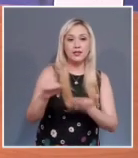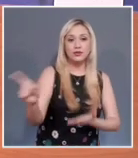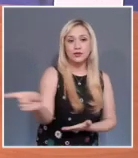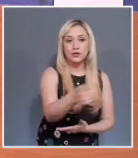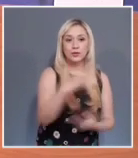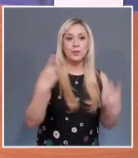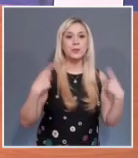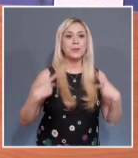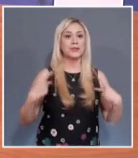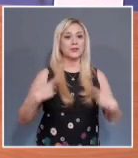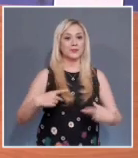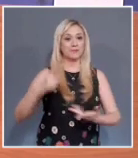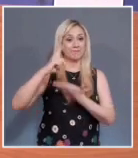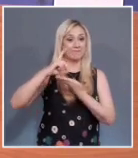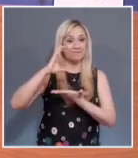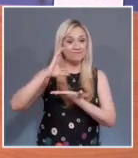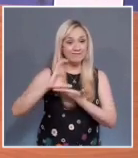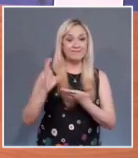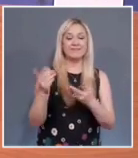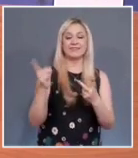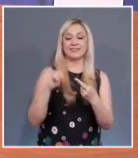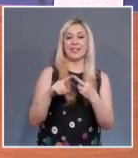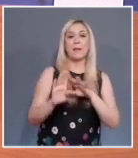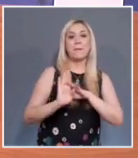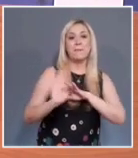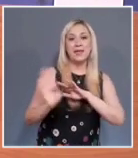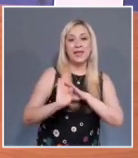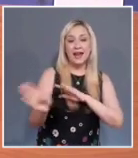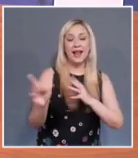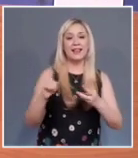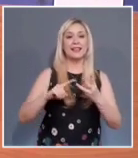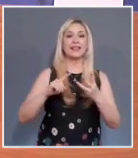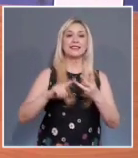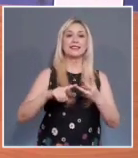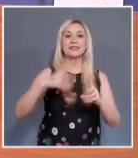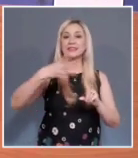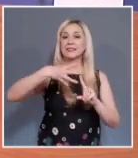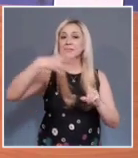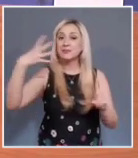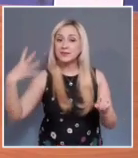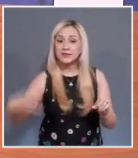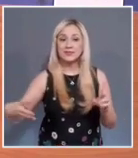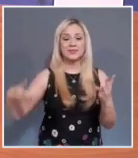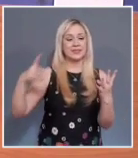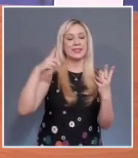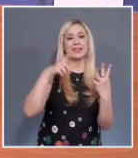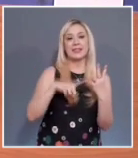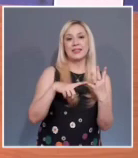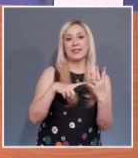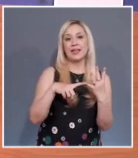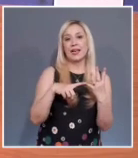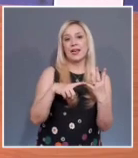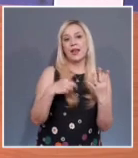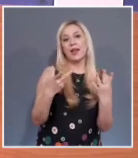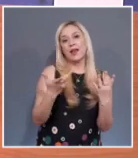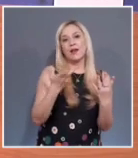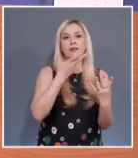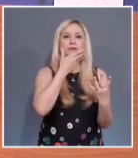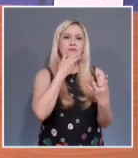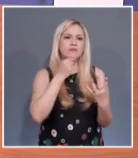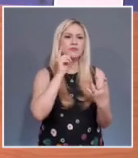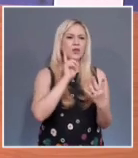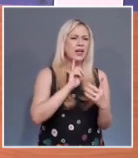discapacidad, migrantes, personas de la diversidad sexual, de la diversidad de género,